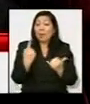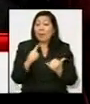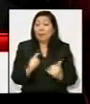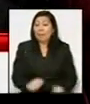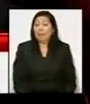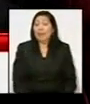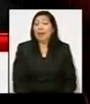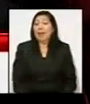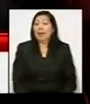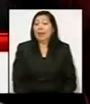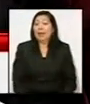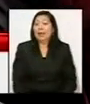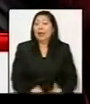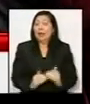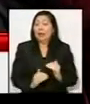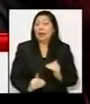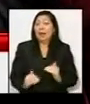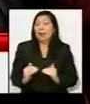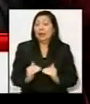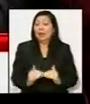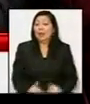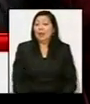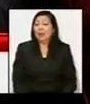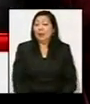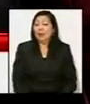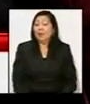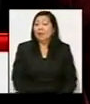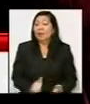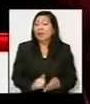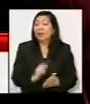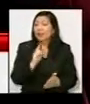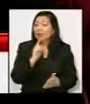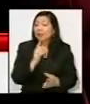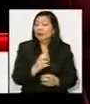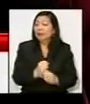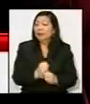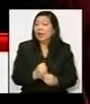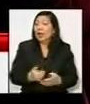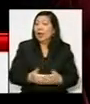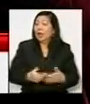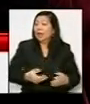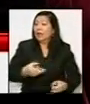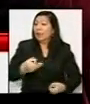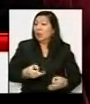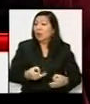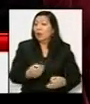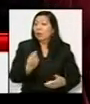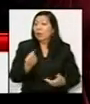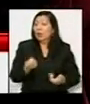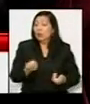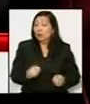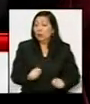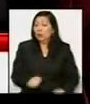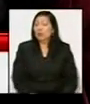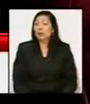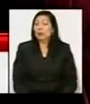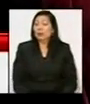los altos funcionarios que están sometidos a las de juicio y para las suspensiones